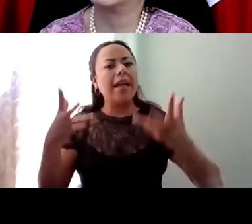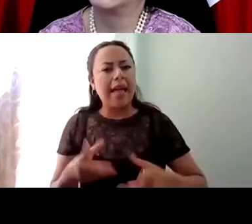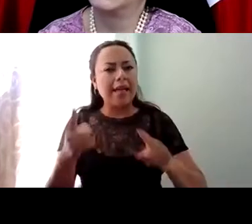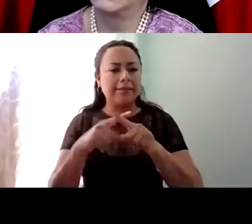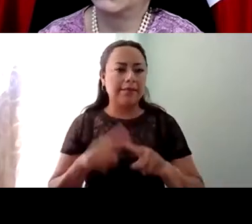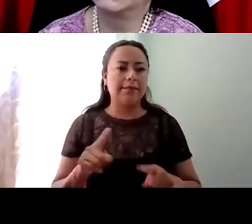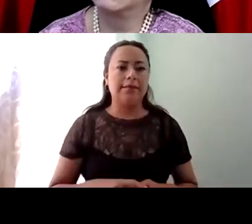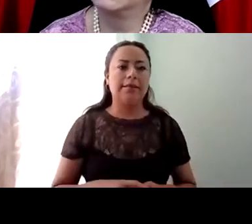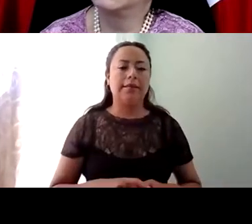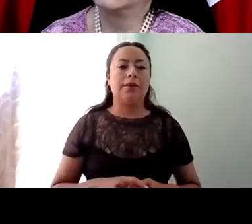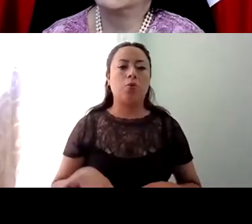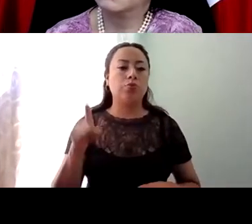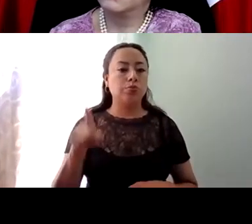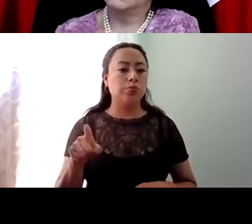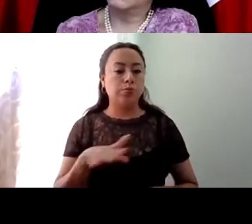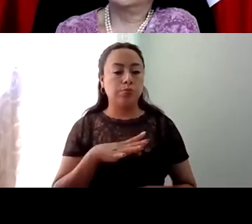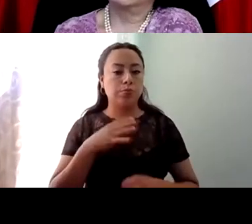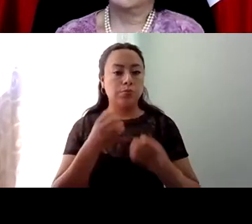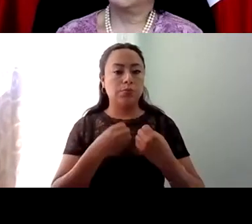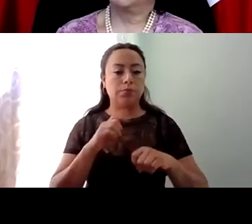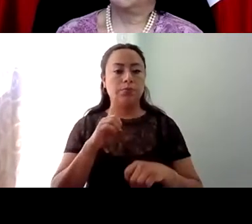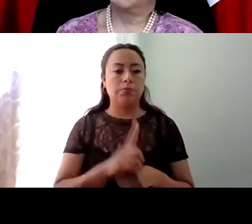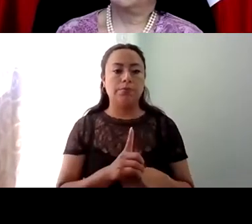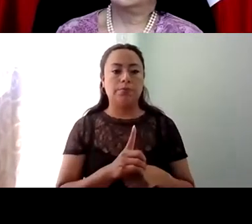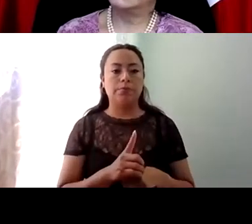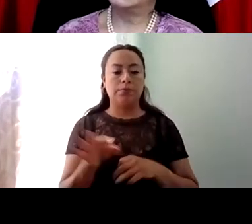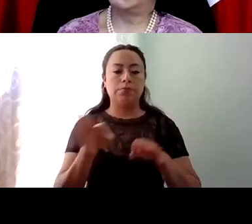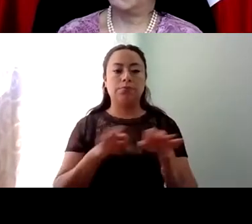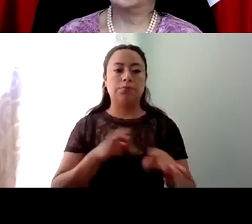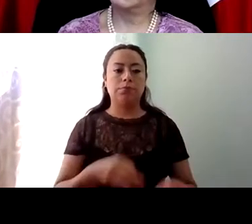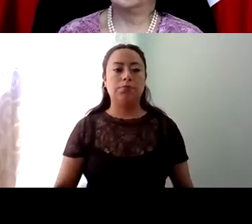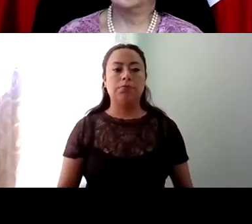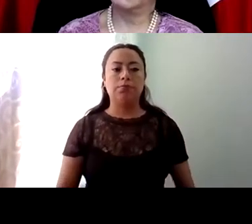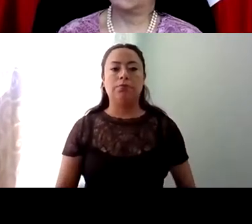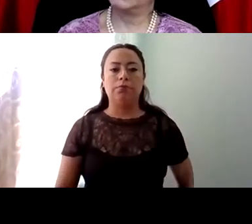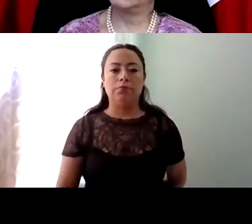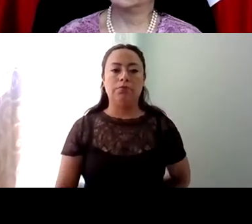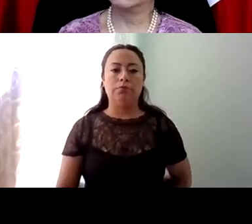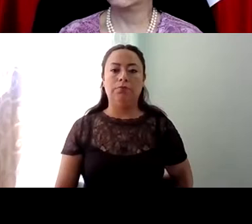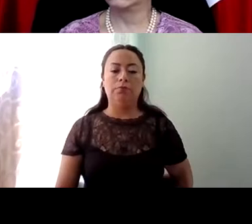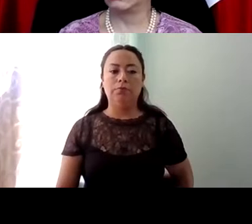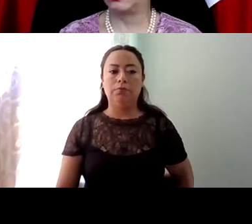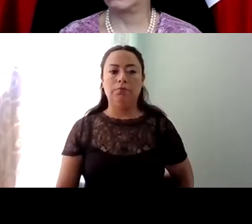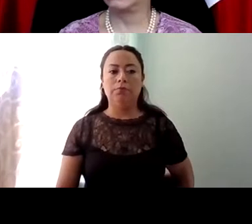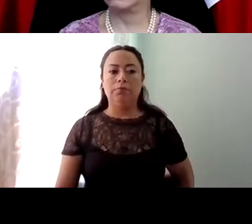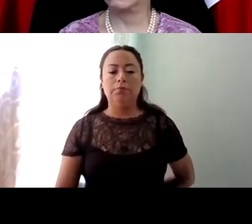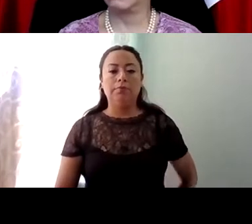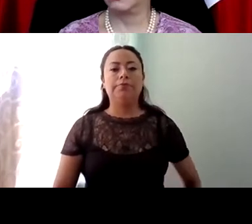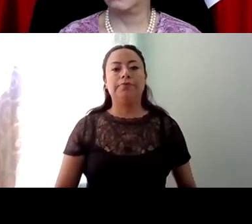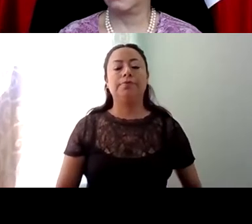trabajar con usted desde la parte de la Comisión de Asuntos